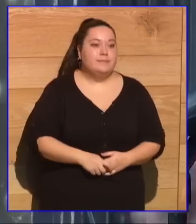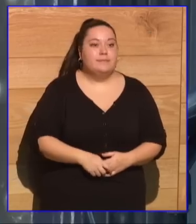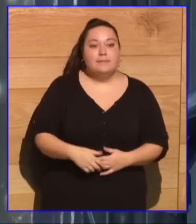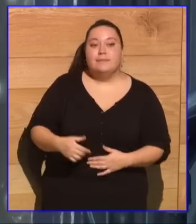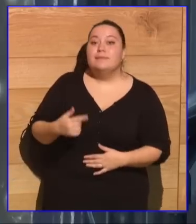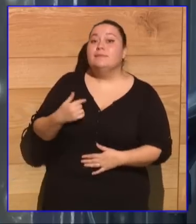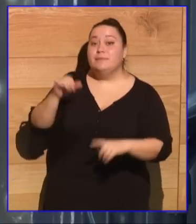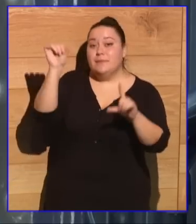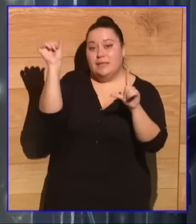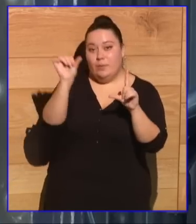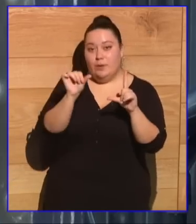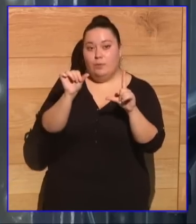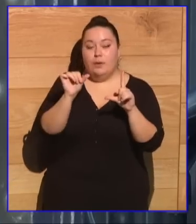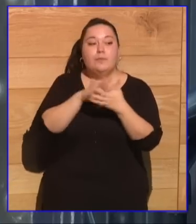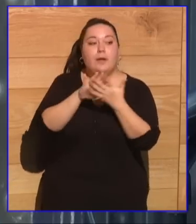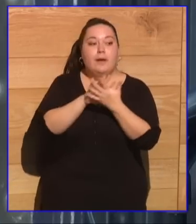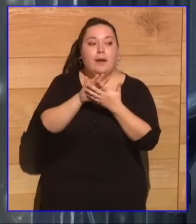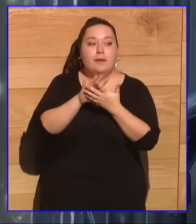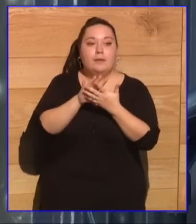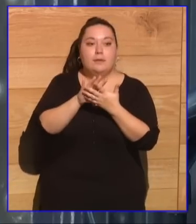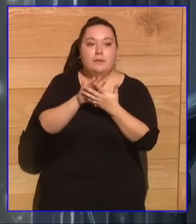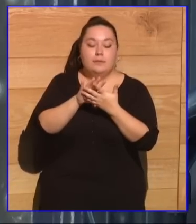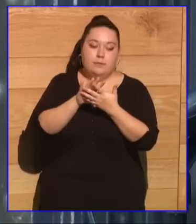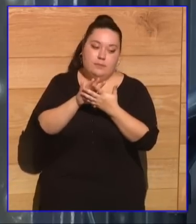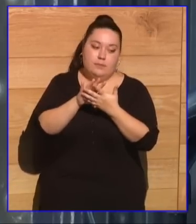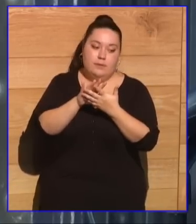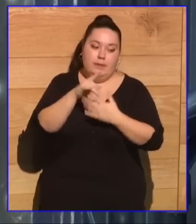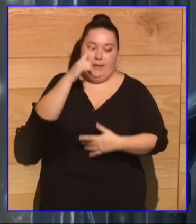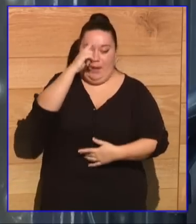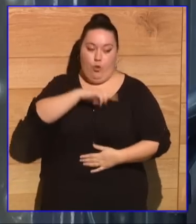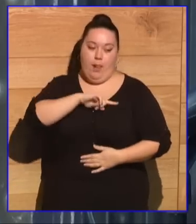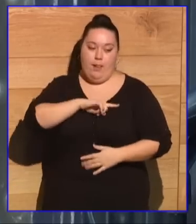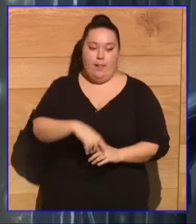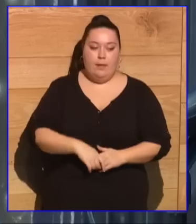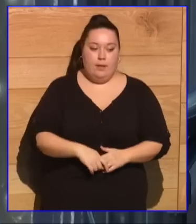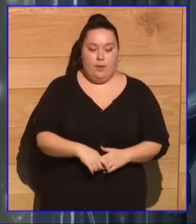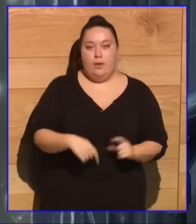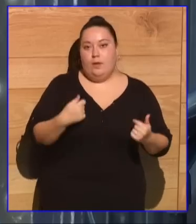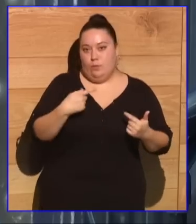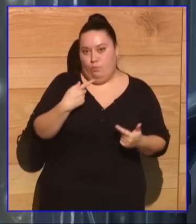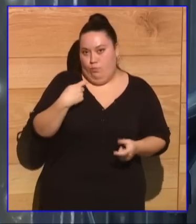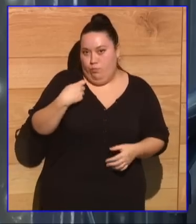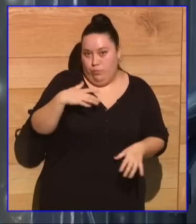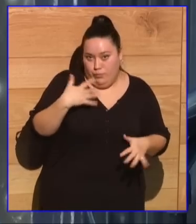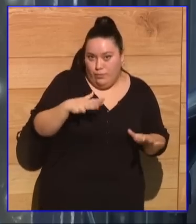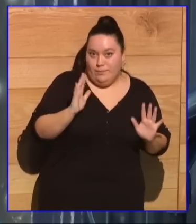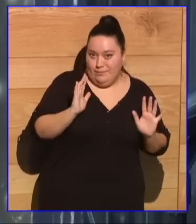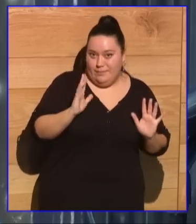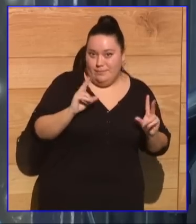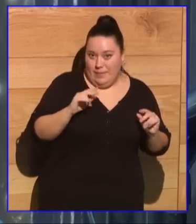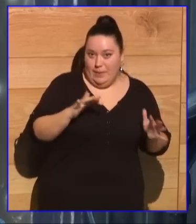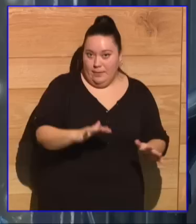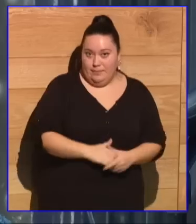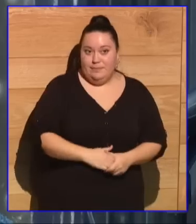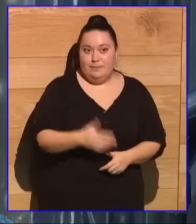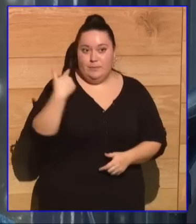Esta peli, voy a hablar de la moral, muy jodida, ¿eh? O sea, quiero decir, Yo